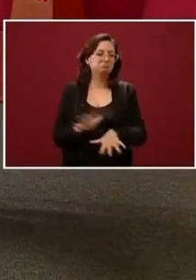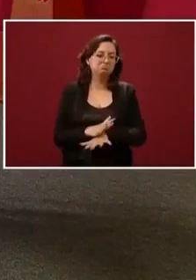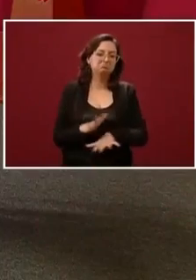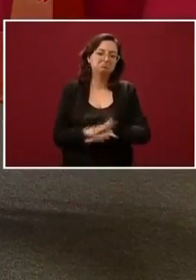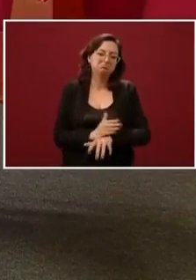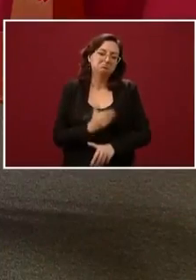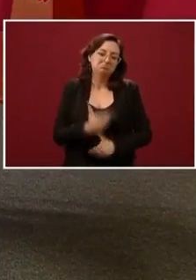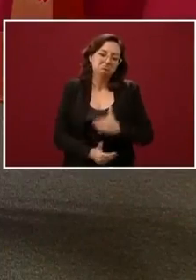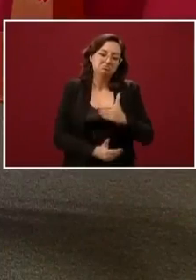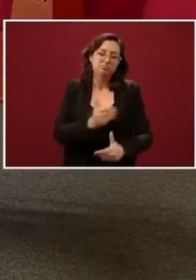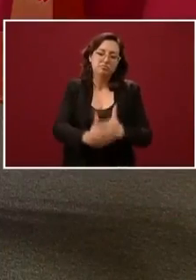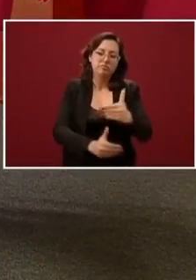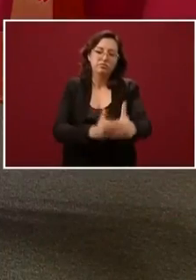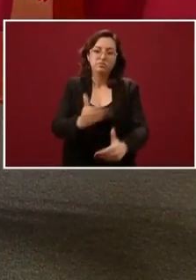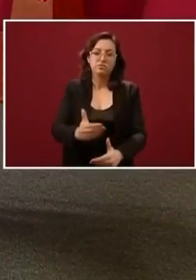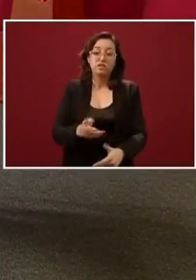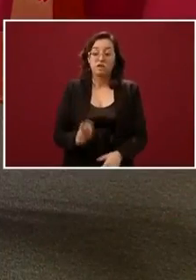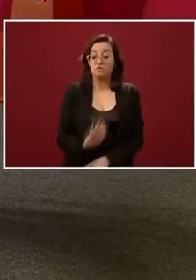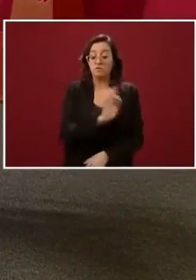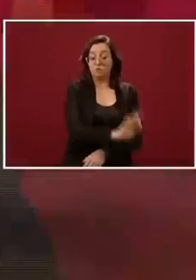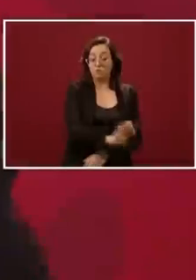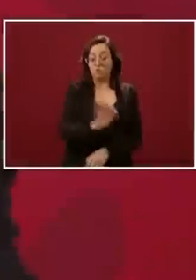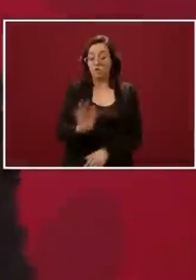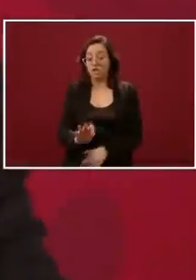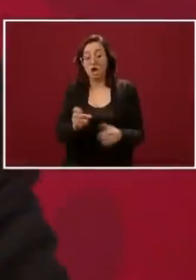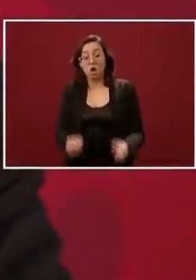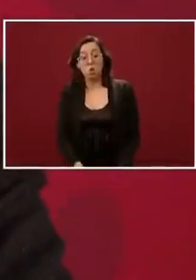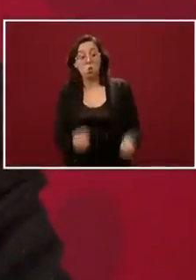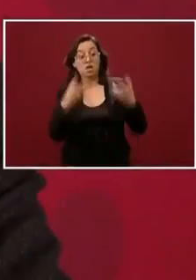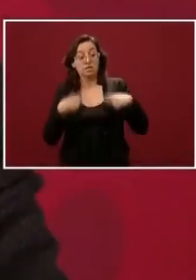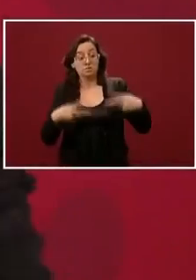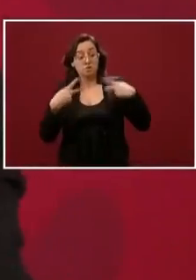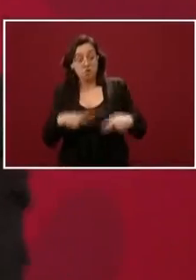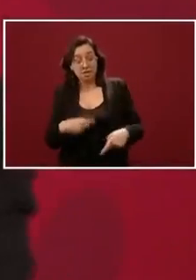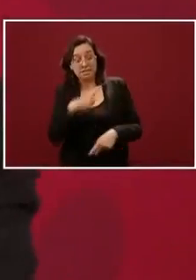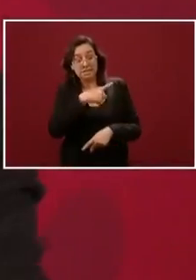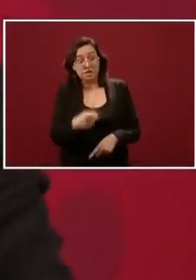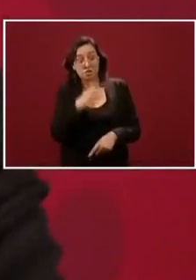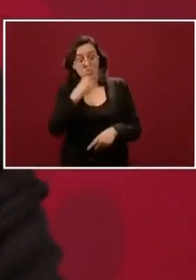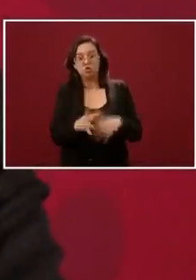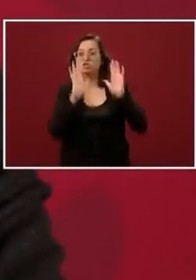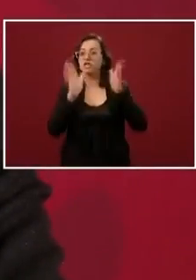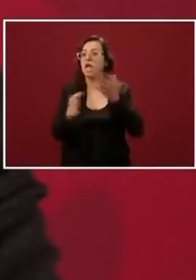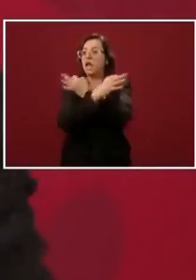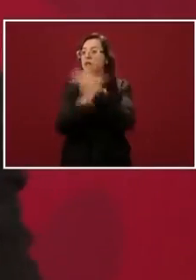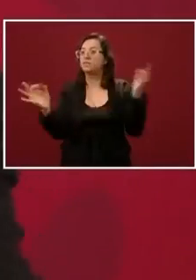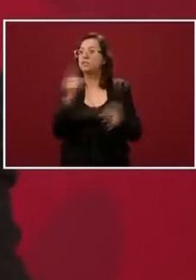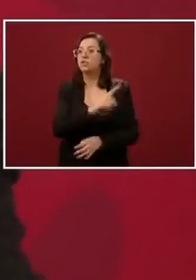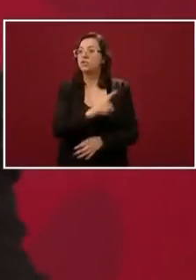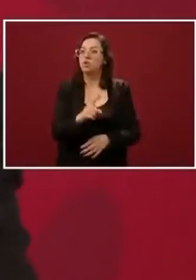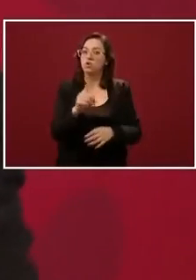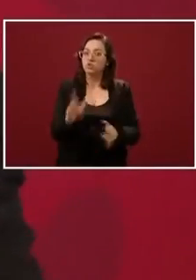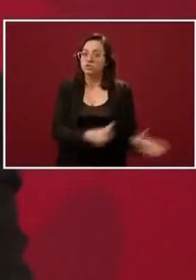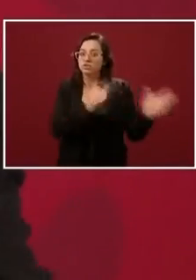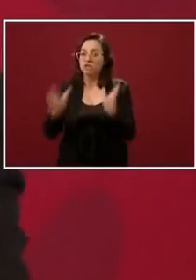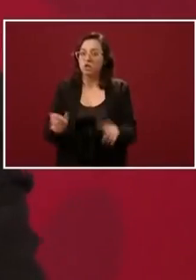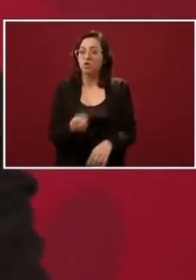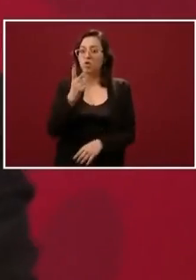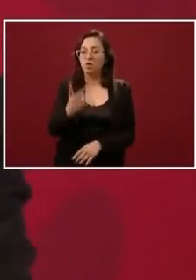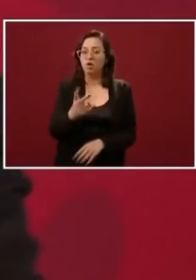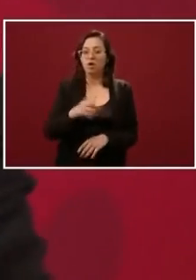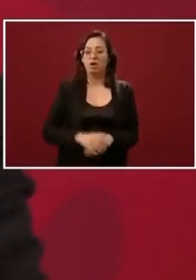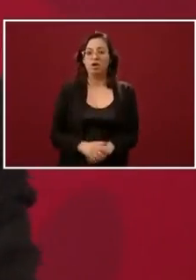progresivo. No es de que a partir del caso número 102 ya estamos en la siguiente fase. No es que a partir de